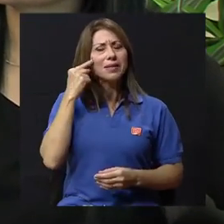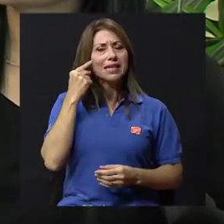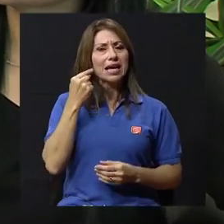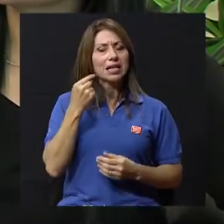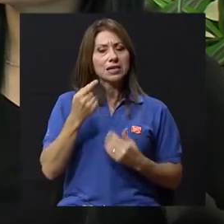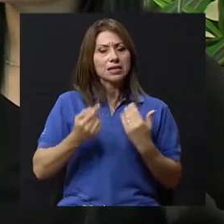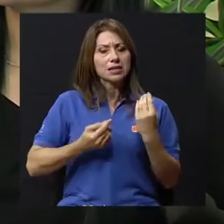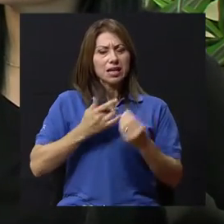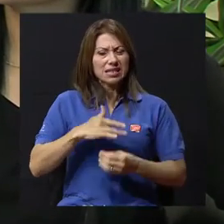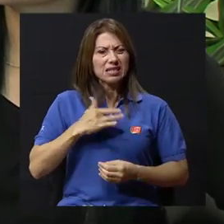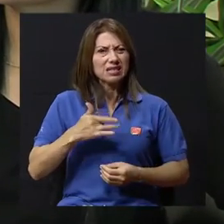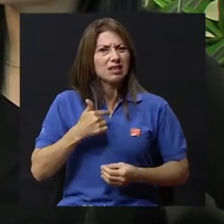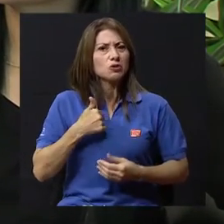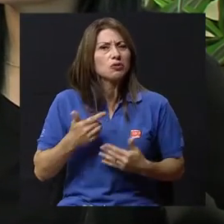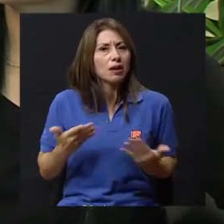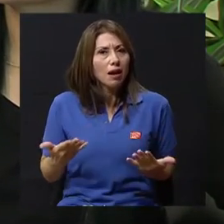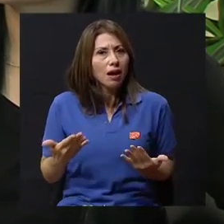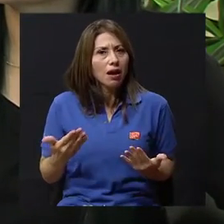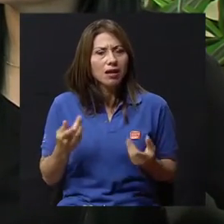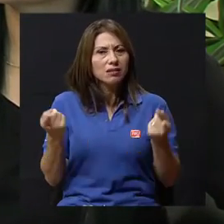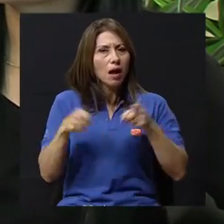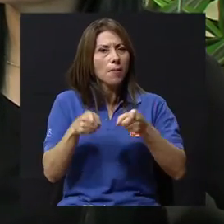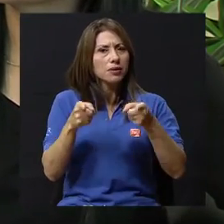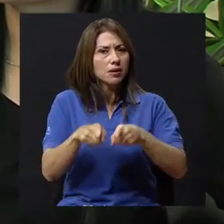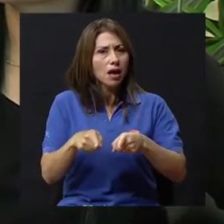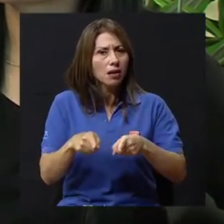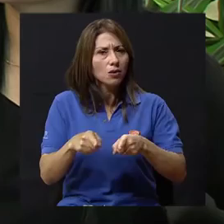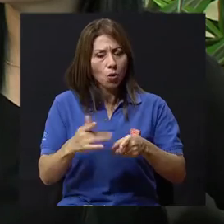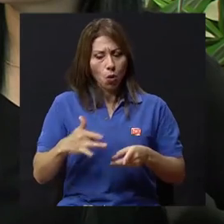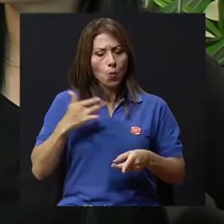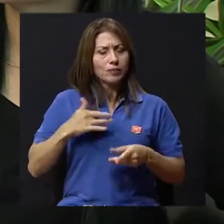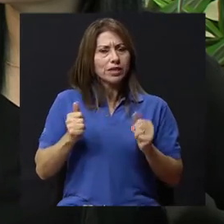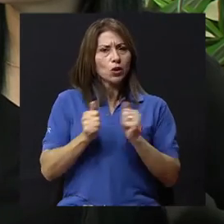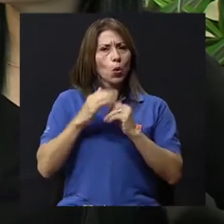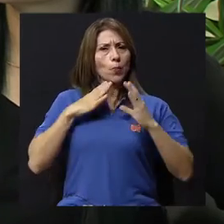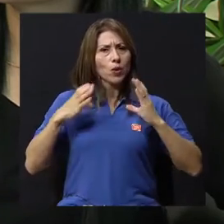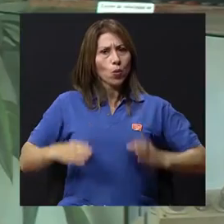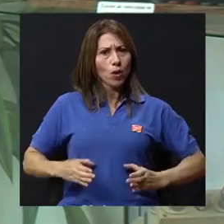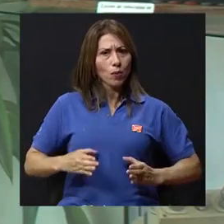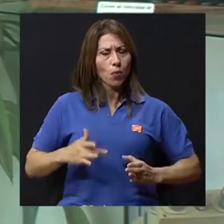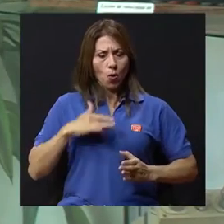estoy sintiendo? ¿Qué me está pasando? ¿Cómo me siento con mi cuerpo? ¿Cómo me siento conmigo